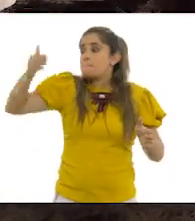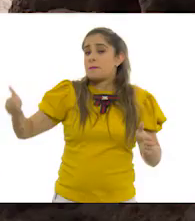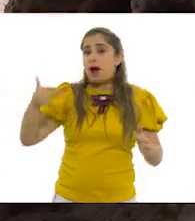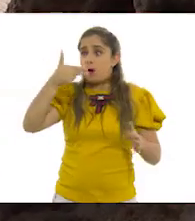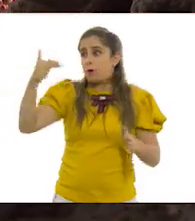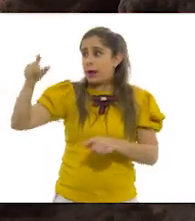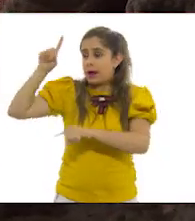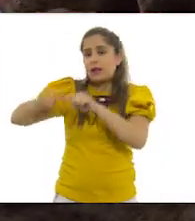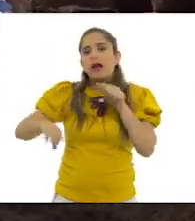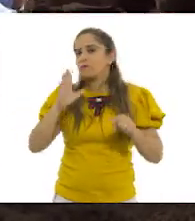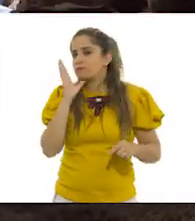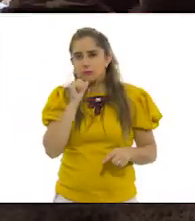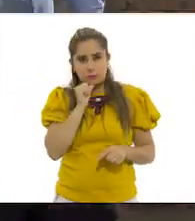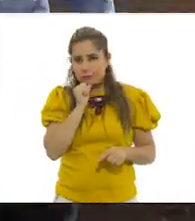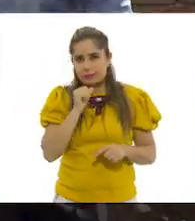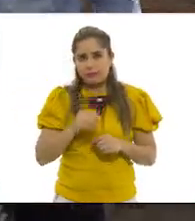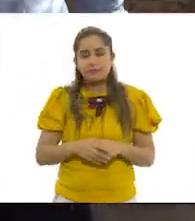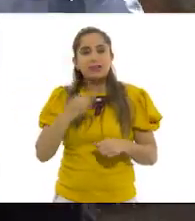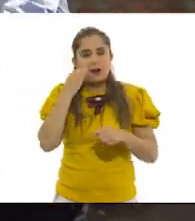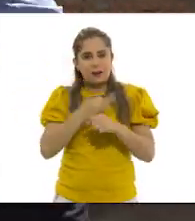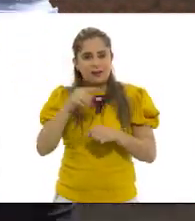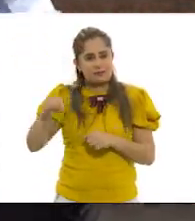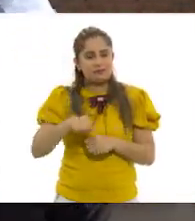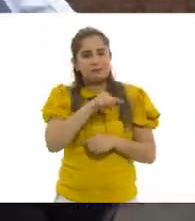una vuelta para que veamos ya la parte final?